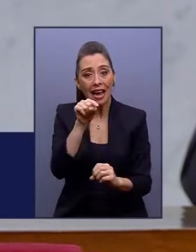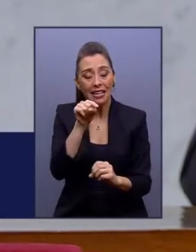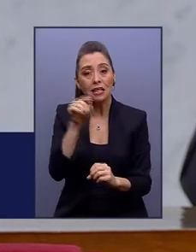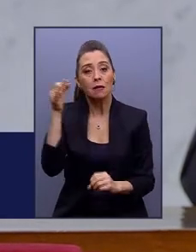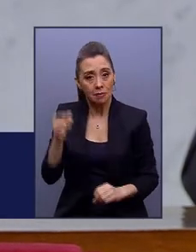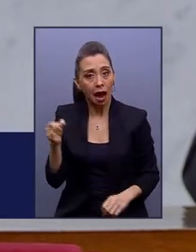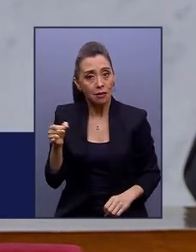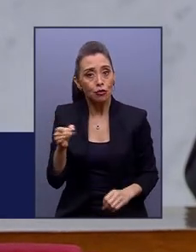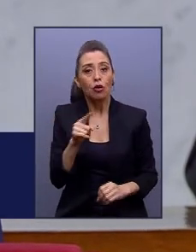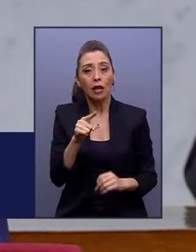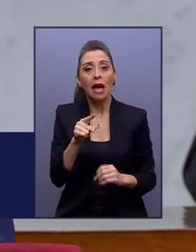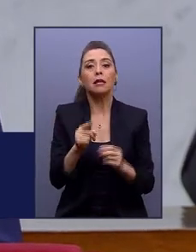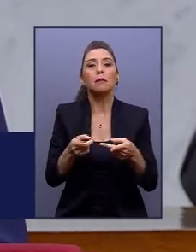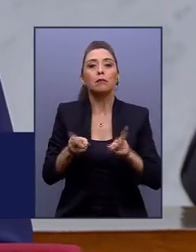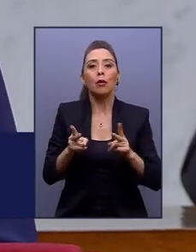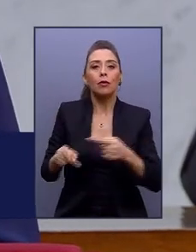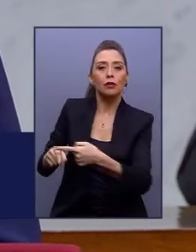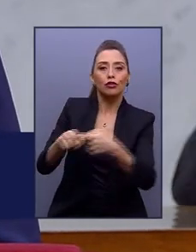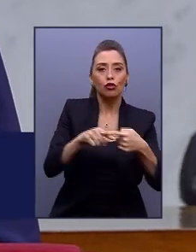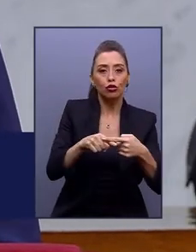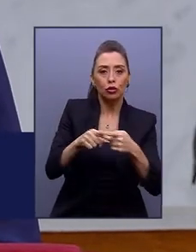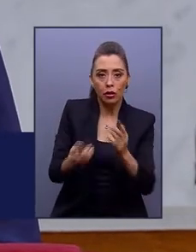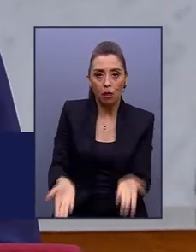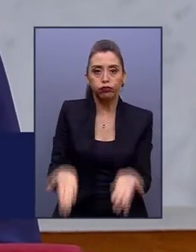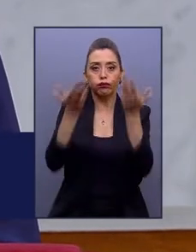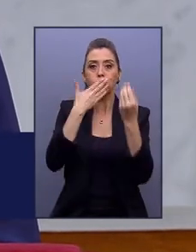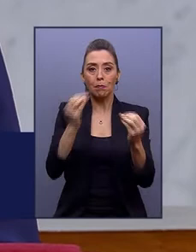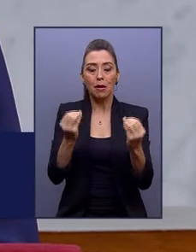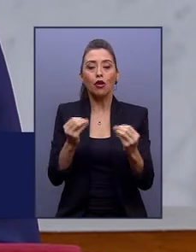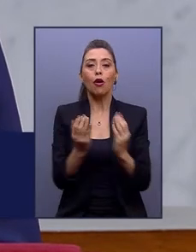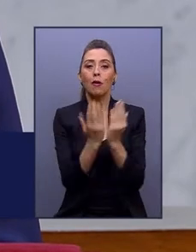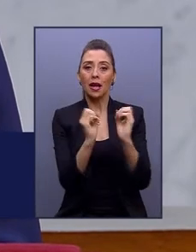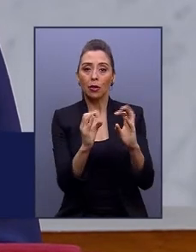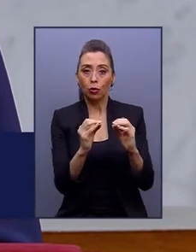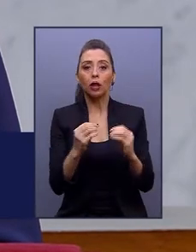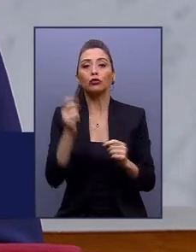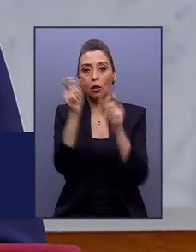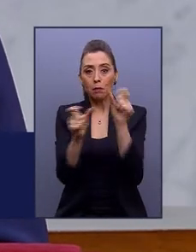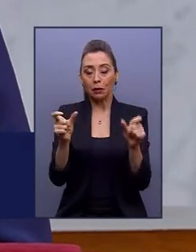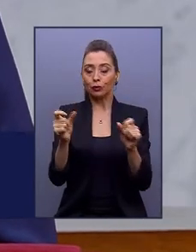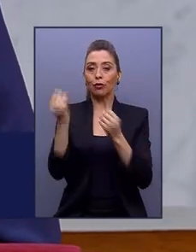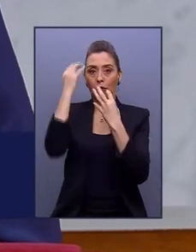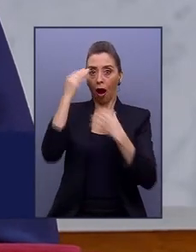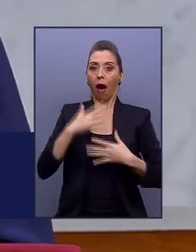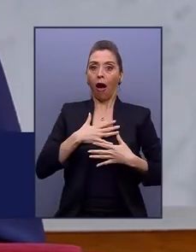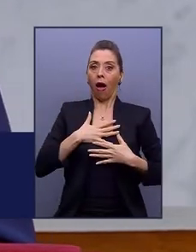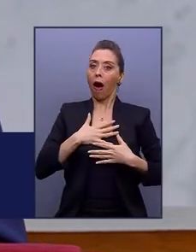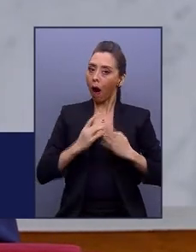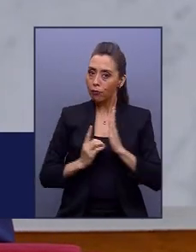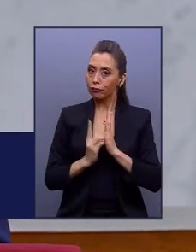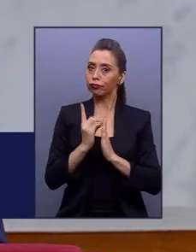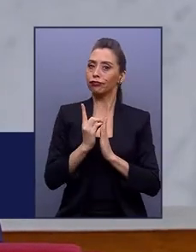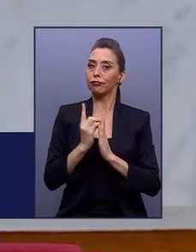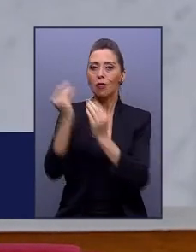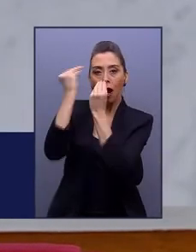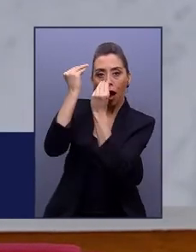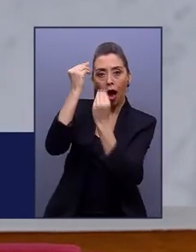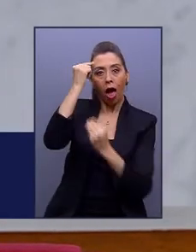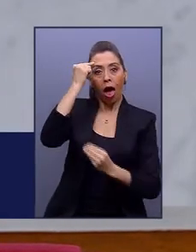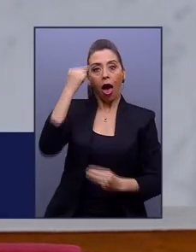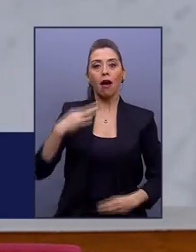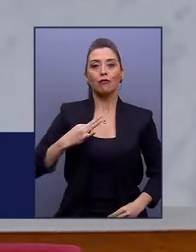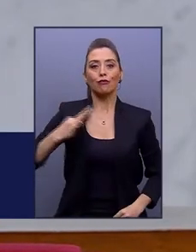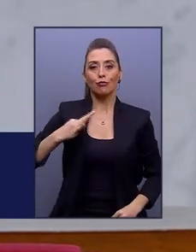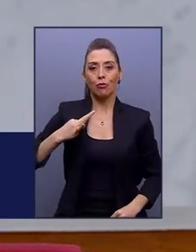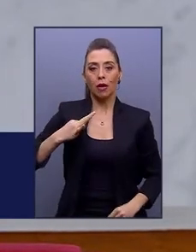encuentra el verdadero motor de toda sociedad. Allí desplegamos nuestras potencialidades como personas, nos formamos como ciudadanos y